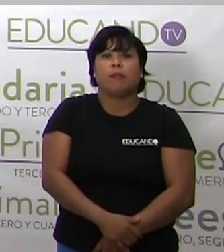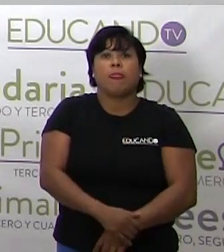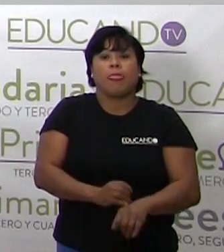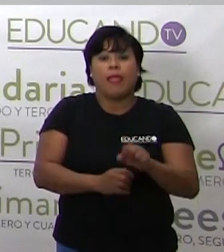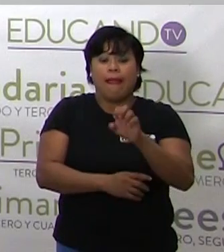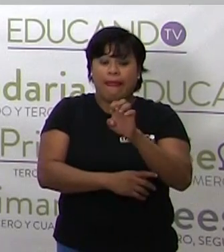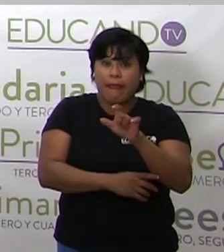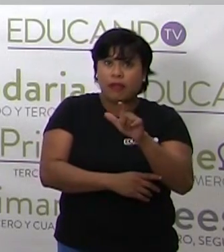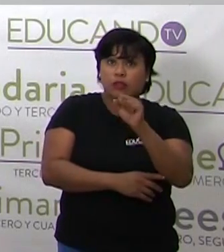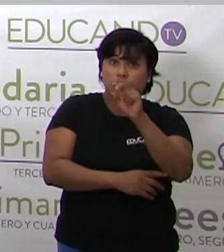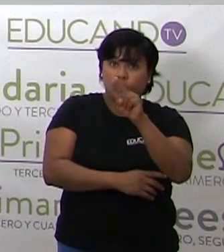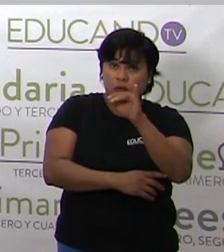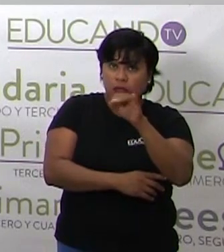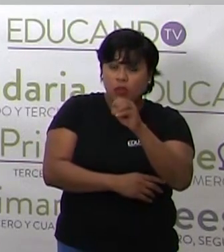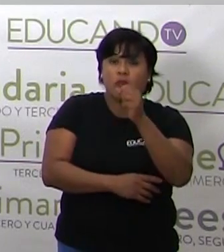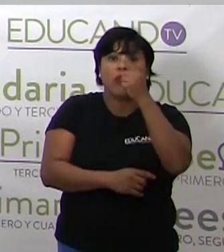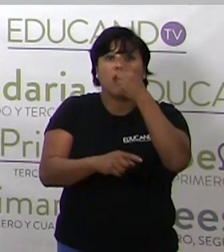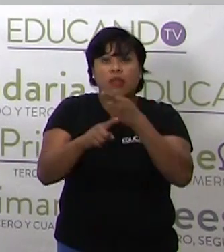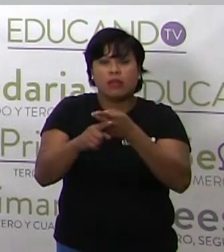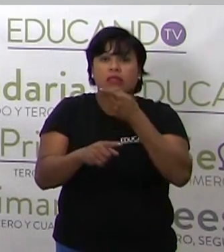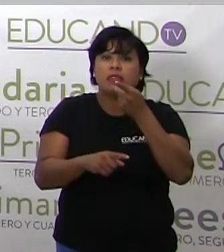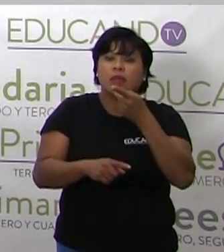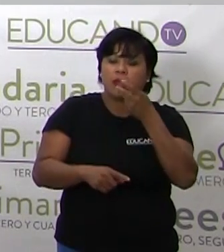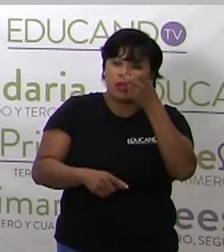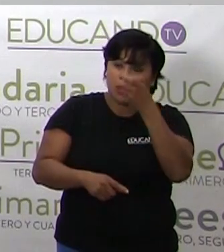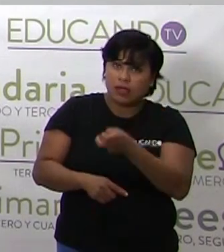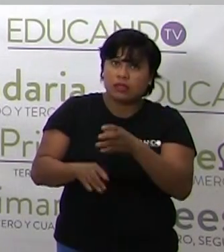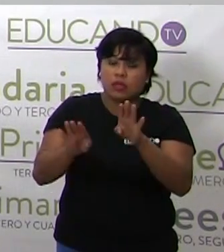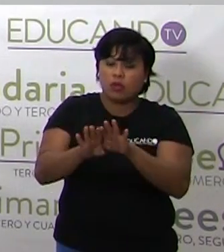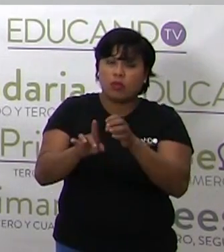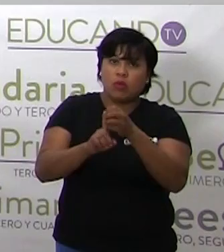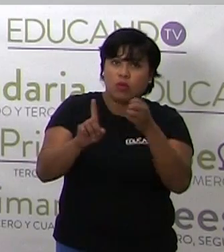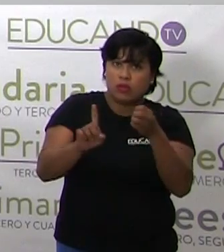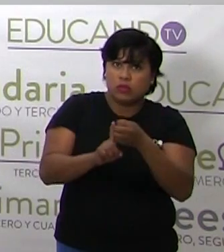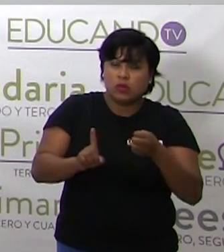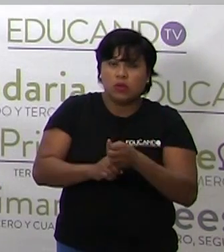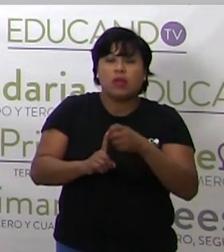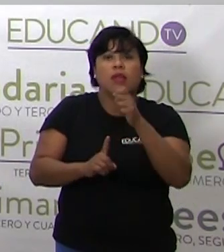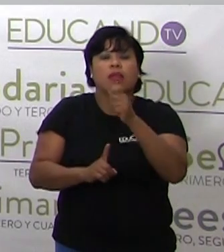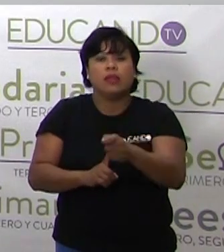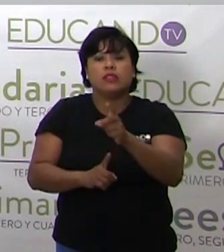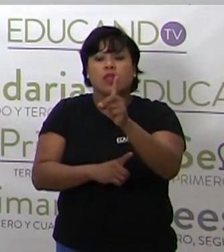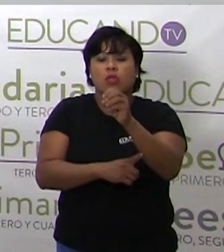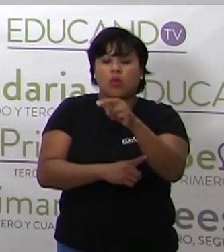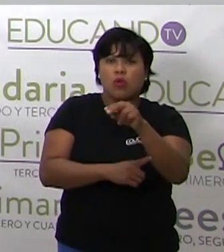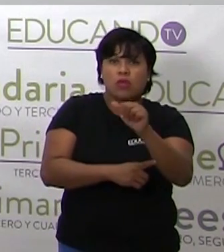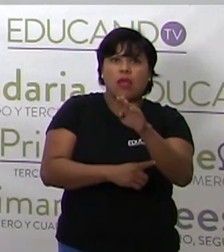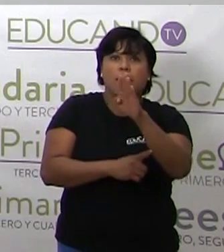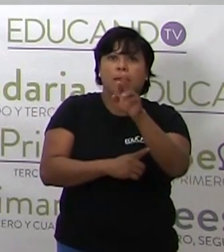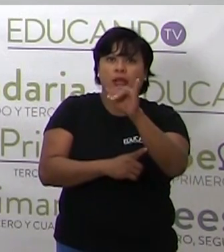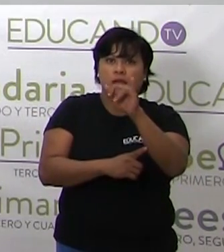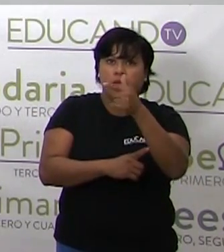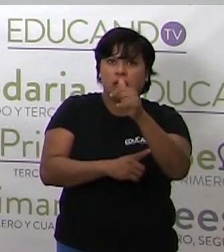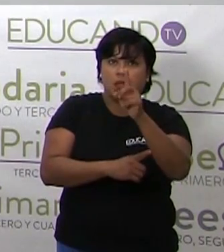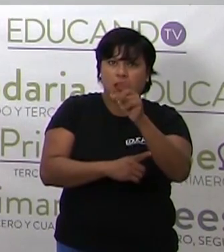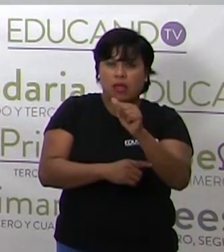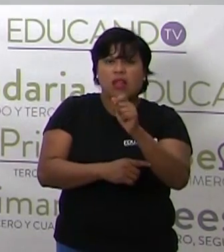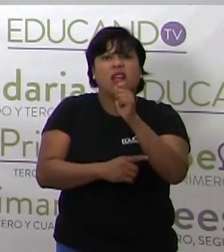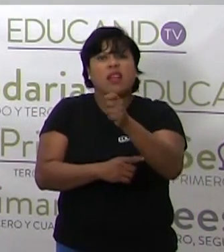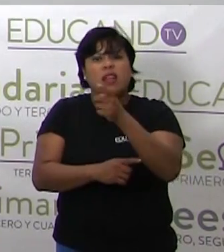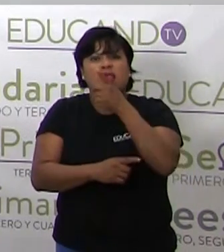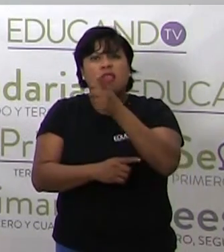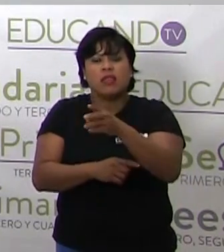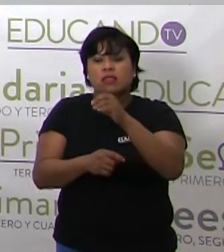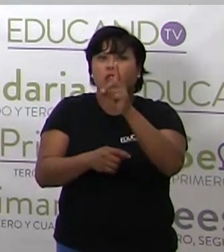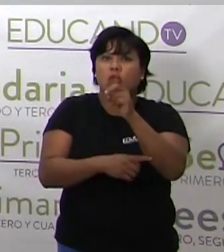El sujeto de quien se está hablando en esta siguiente oración es doña Brígida. ¿Y qué se dice de